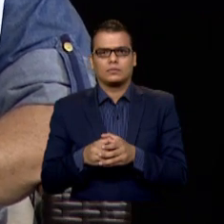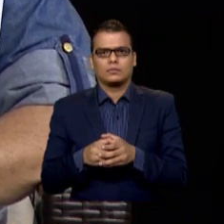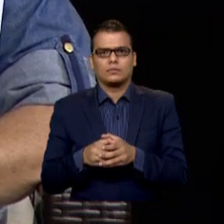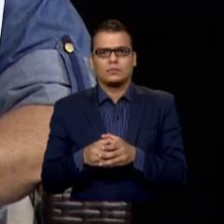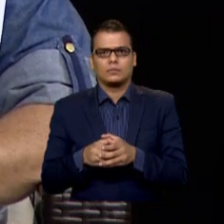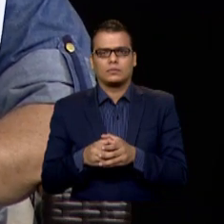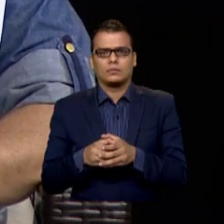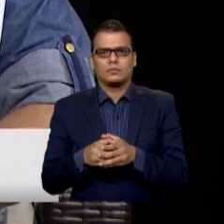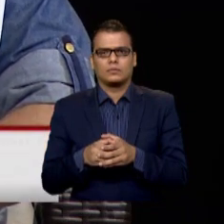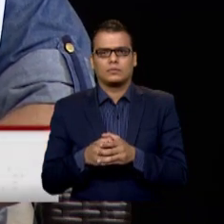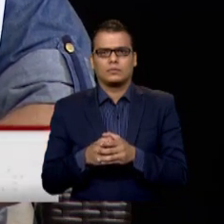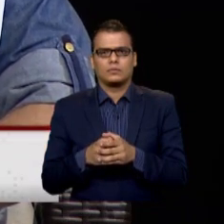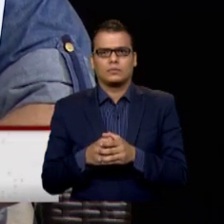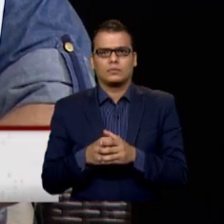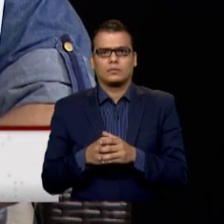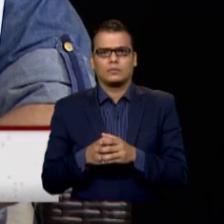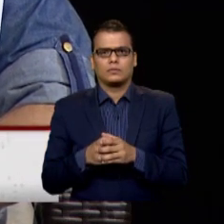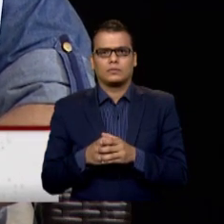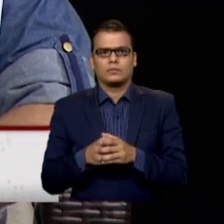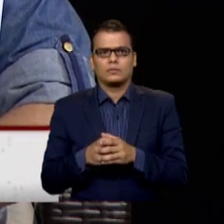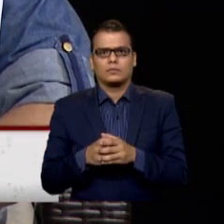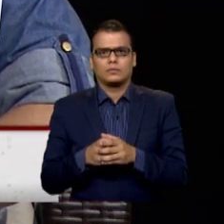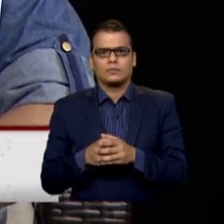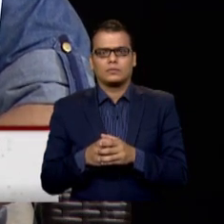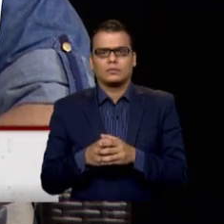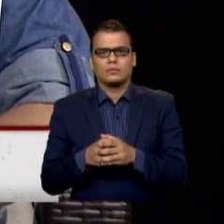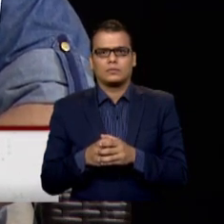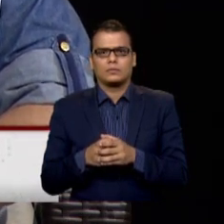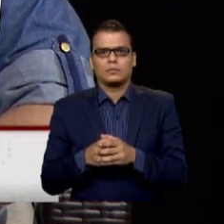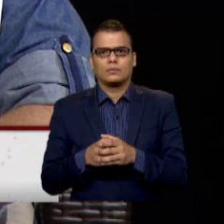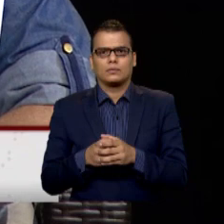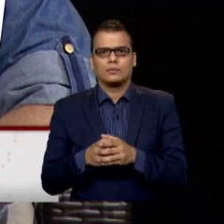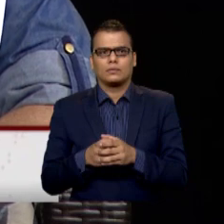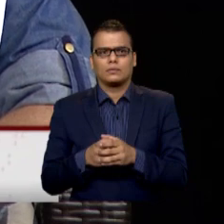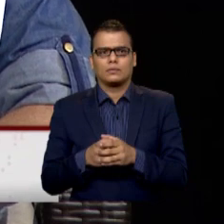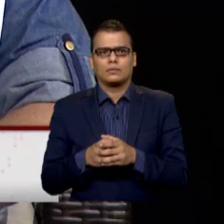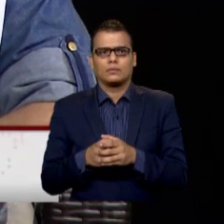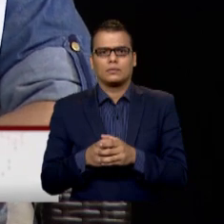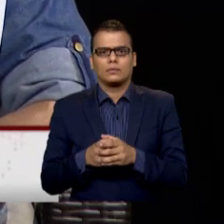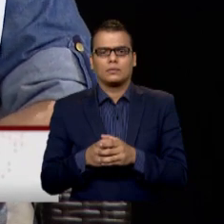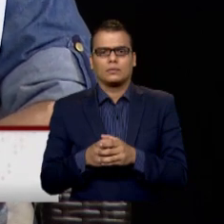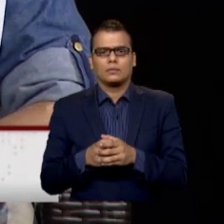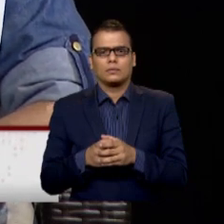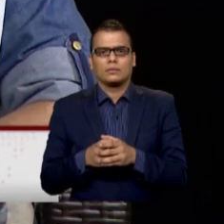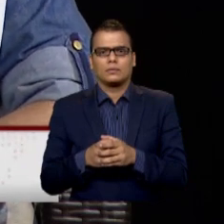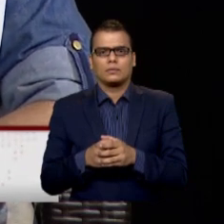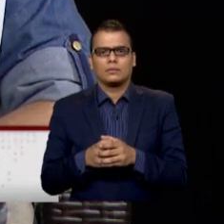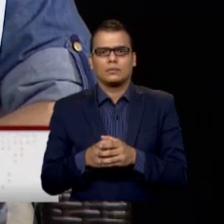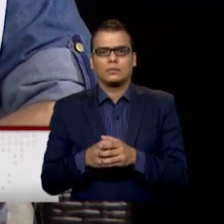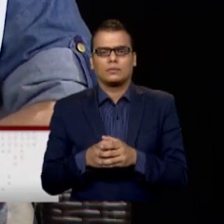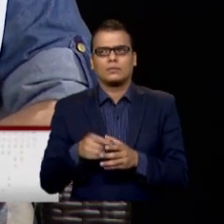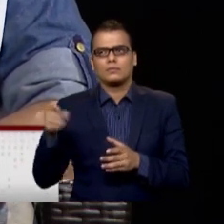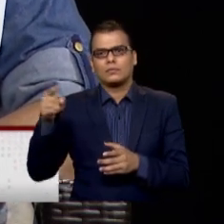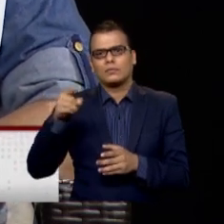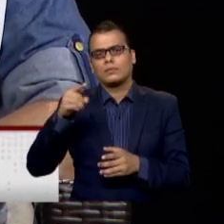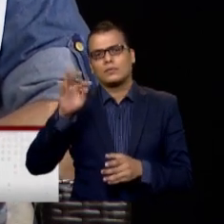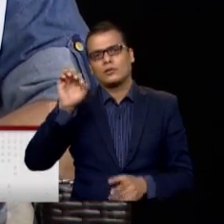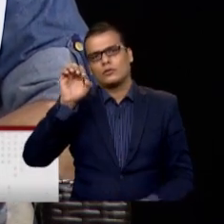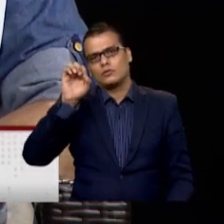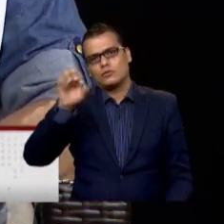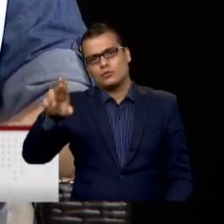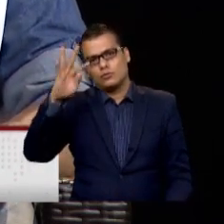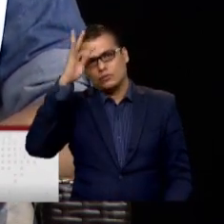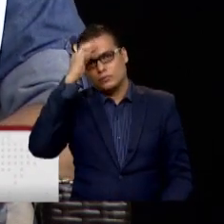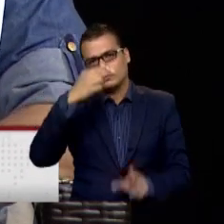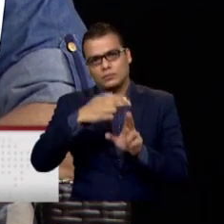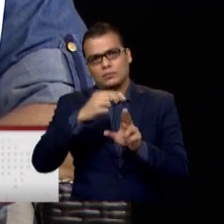se acrediten y certifiquen mayor cantidad de laboratorios para hacer pruebas. Está haciendo pruebas Imbanaco, pruebas Valle del